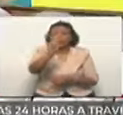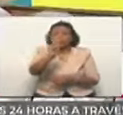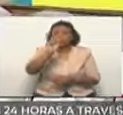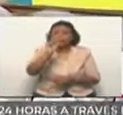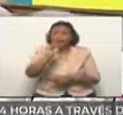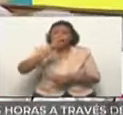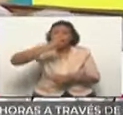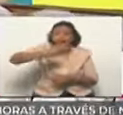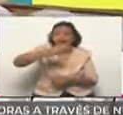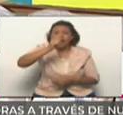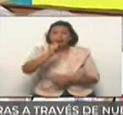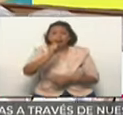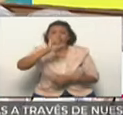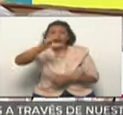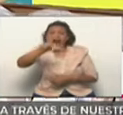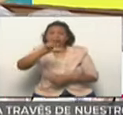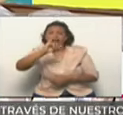siendo